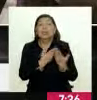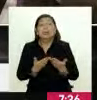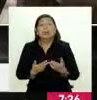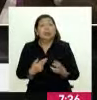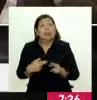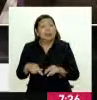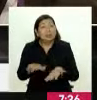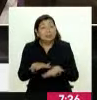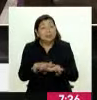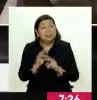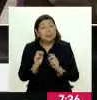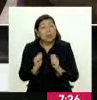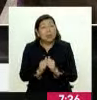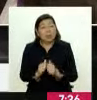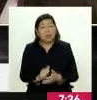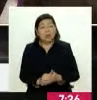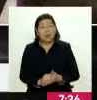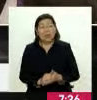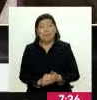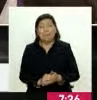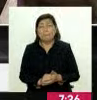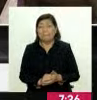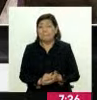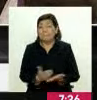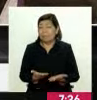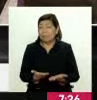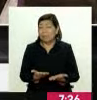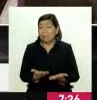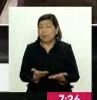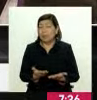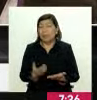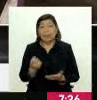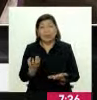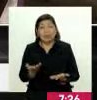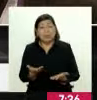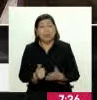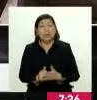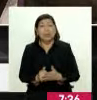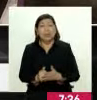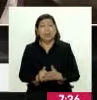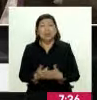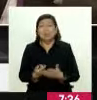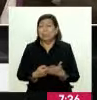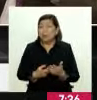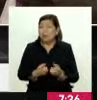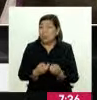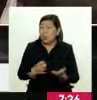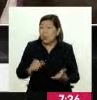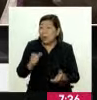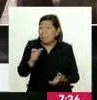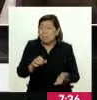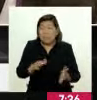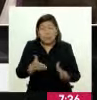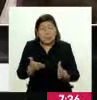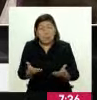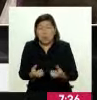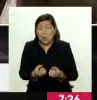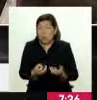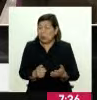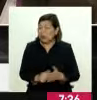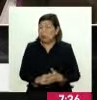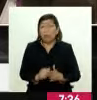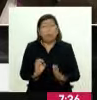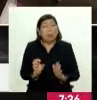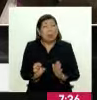que tiene que ver con actos como, por ejemplo, los que han podido ocurrir, el hecho de que hayan muerto personas. Eso,